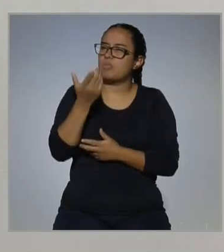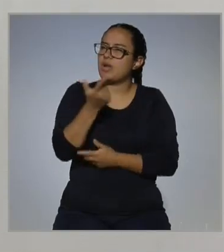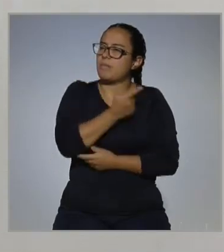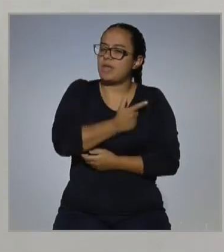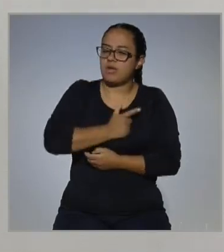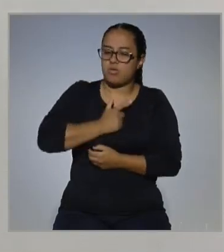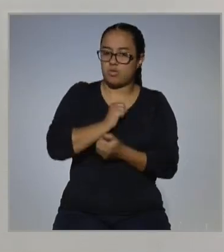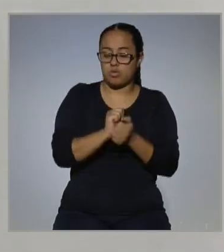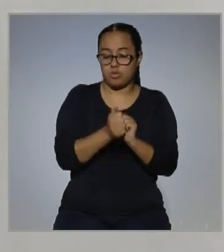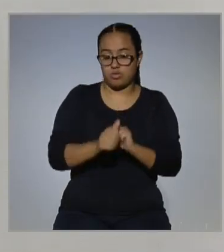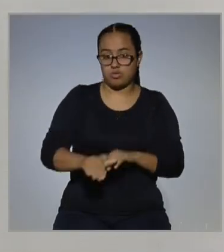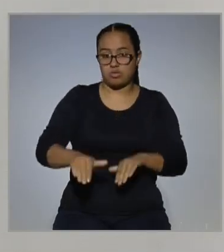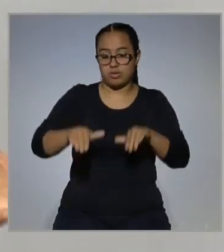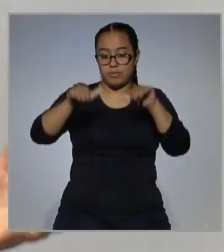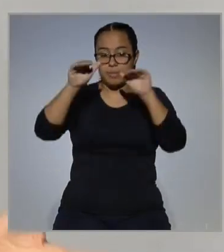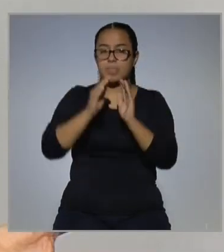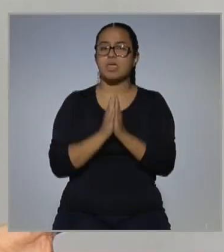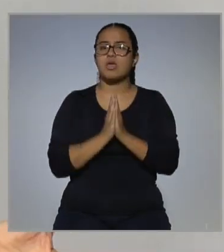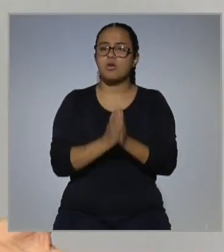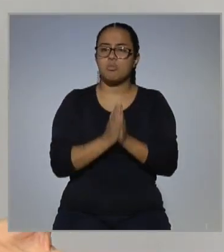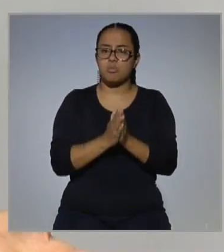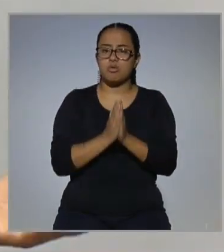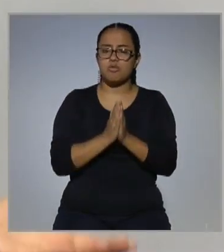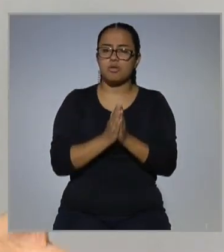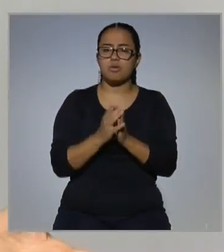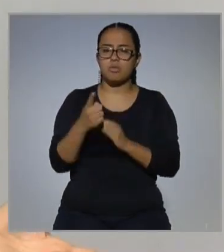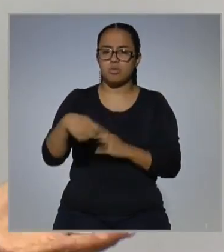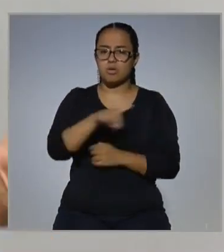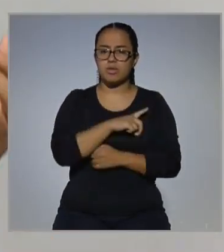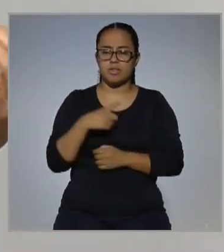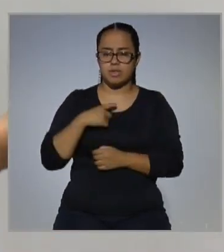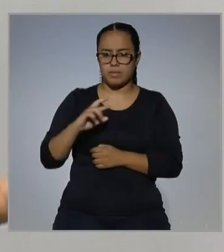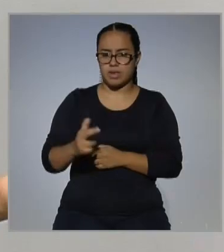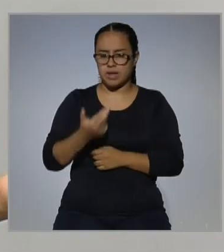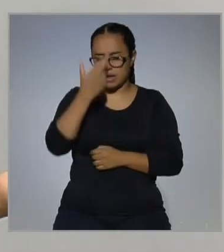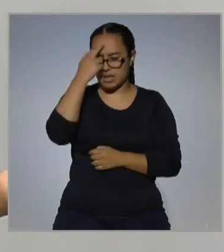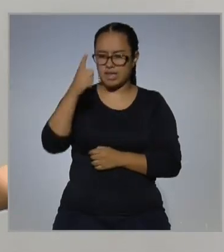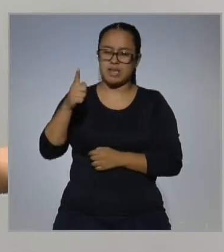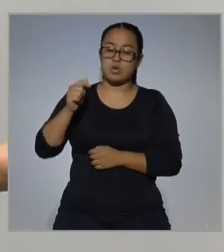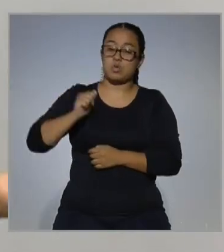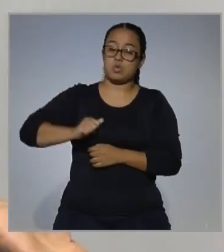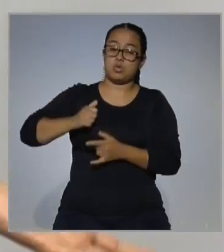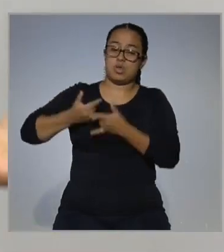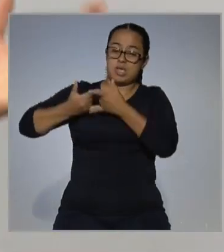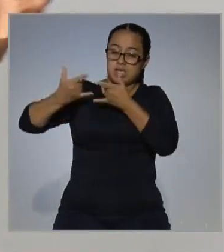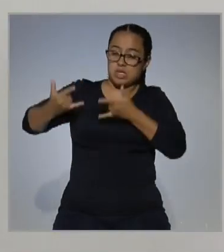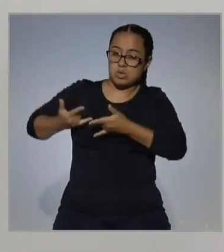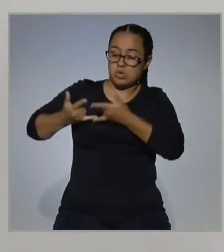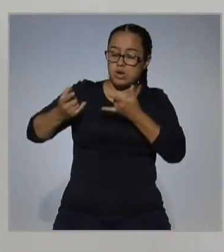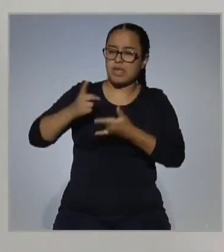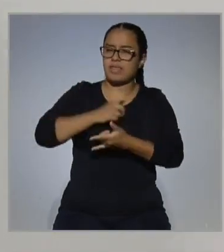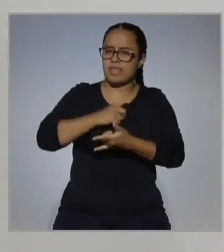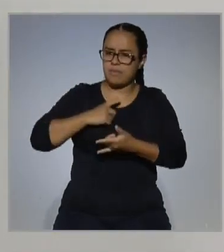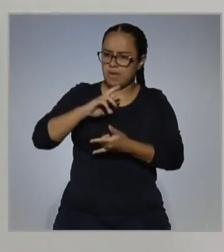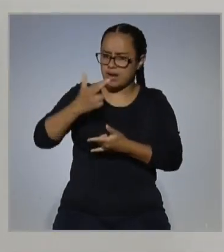Y bueno, por favor, no dejemos de recordar a nuestros ancestros a través